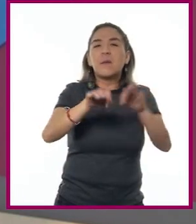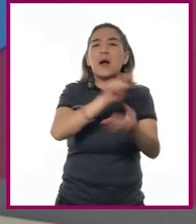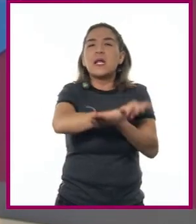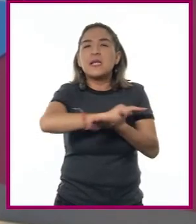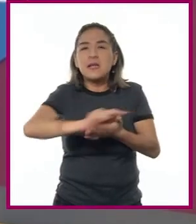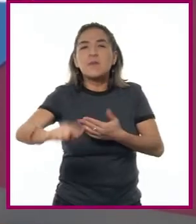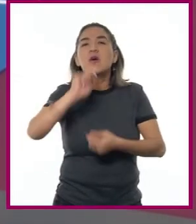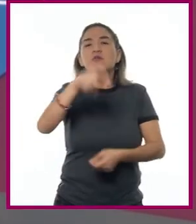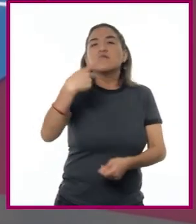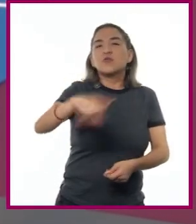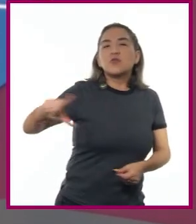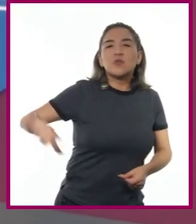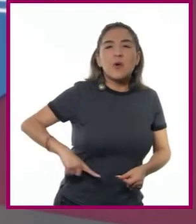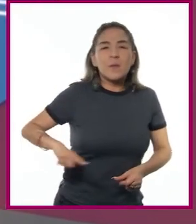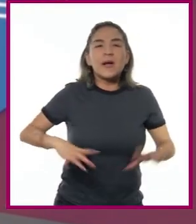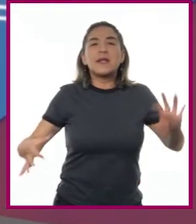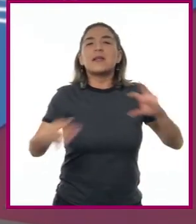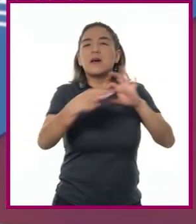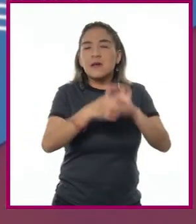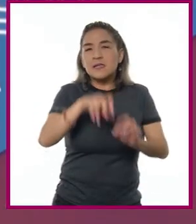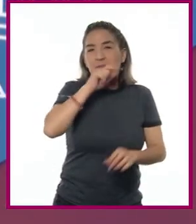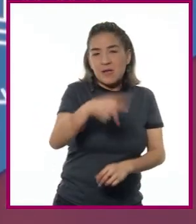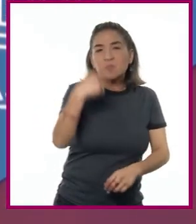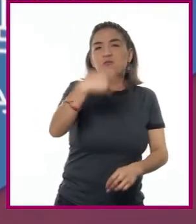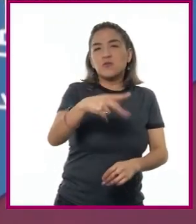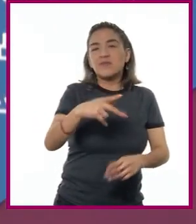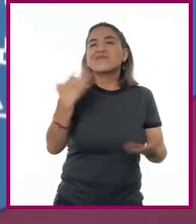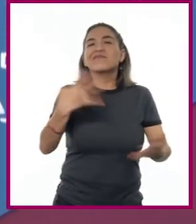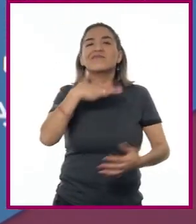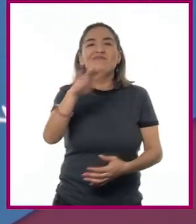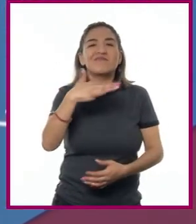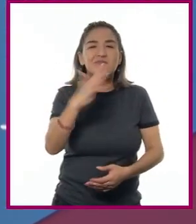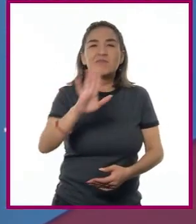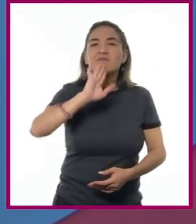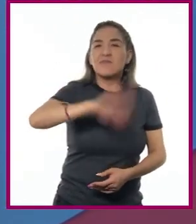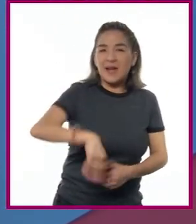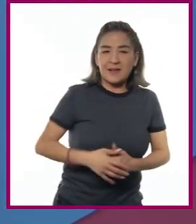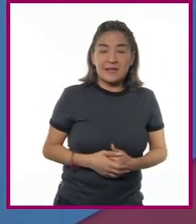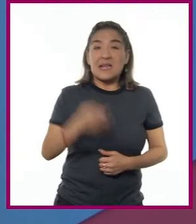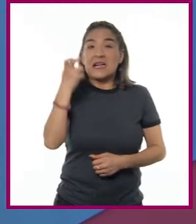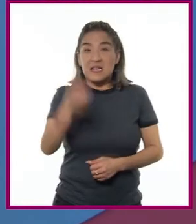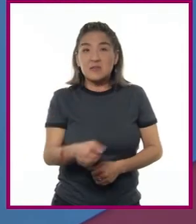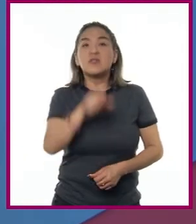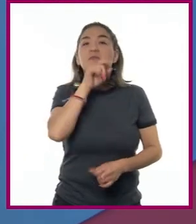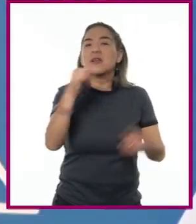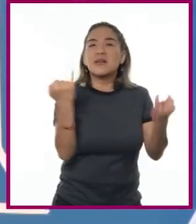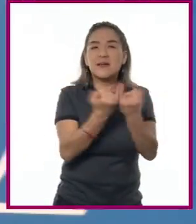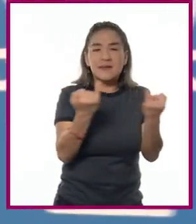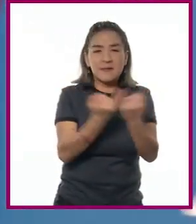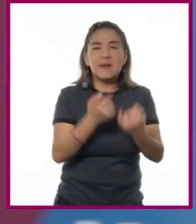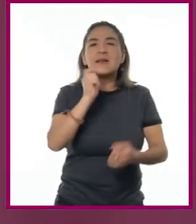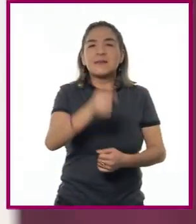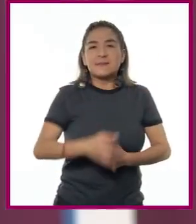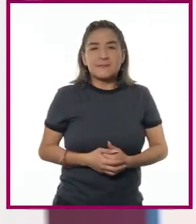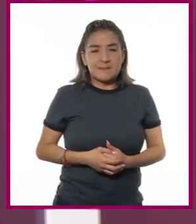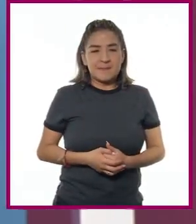los gobiernos autoritarios y a prácticas de corrupción. Esto también es sencillo de explicar.